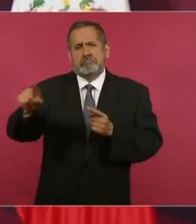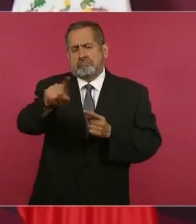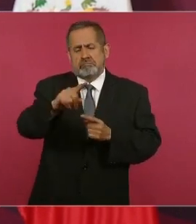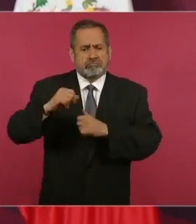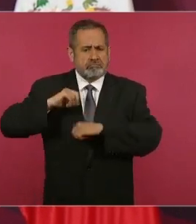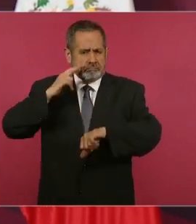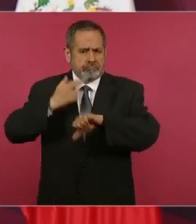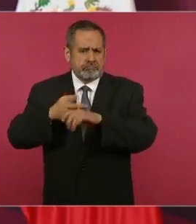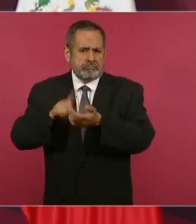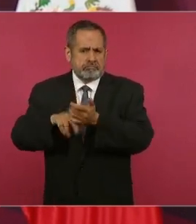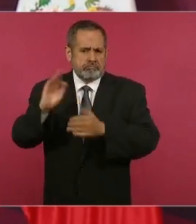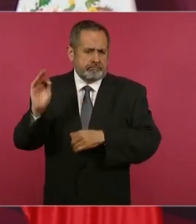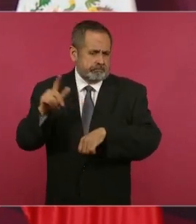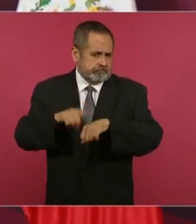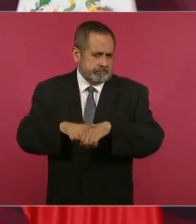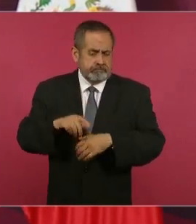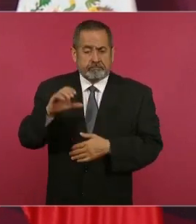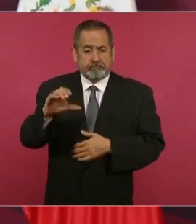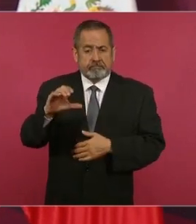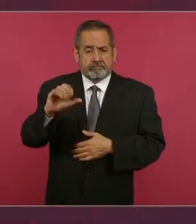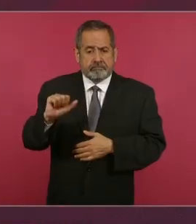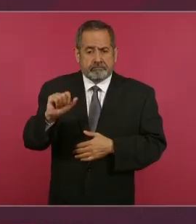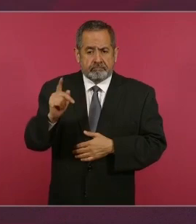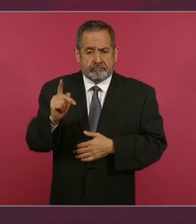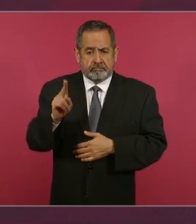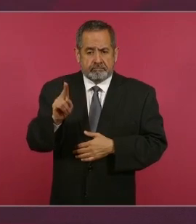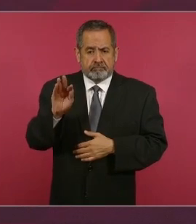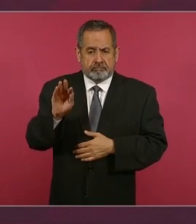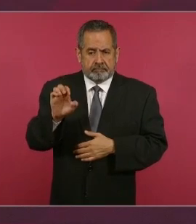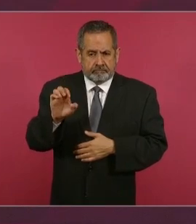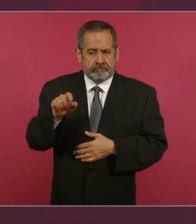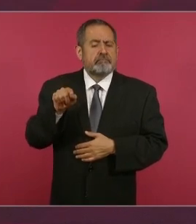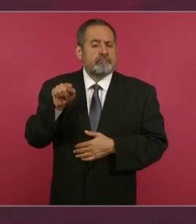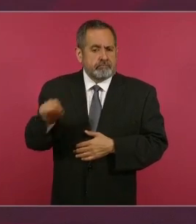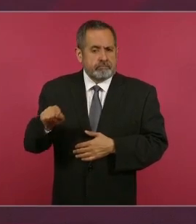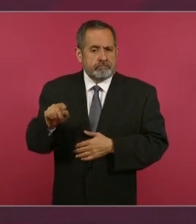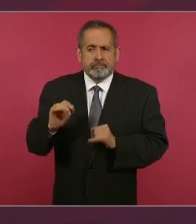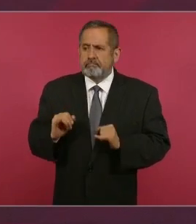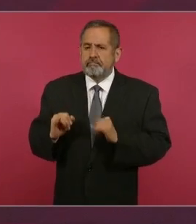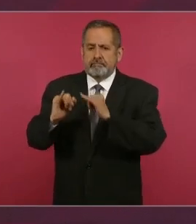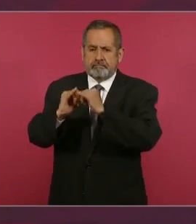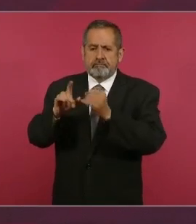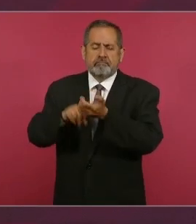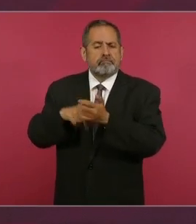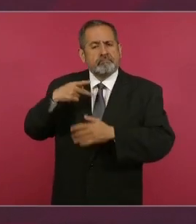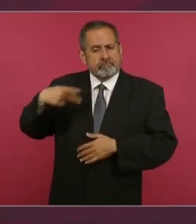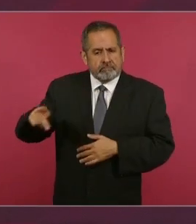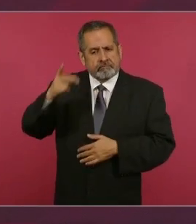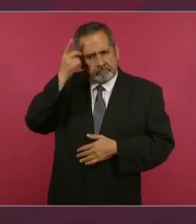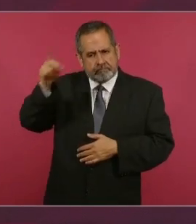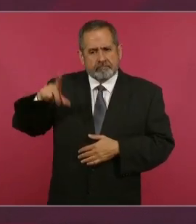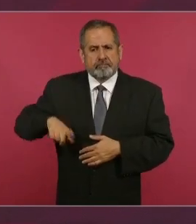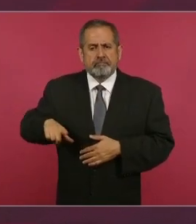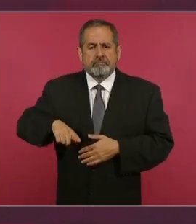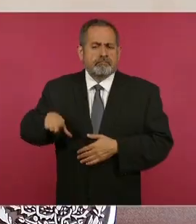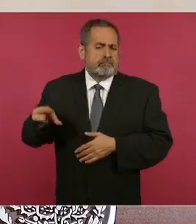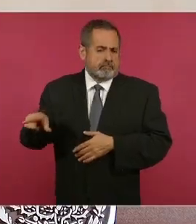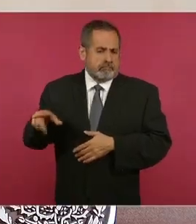carreteras. CAPUFE, que es una institución pública,